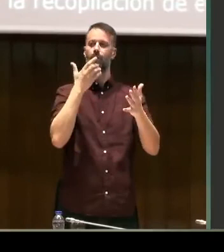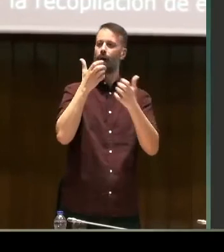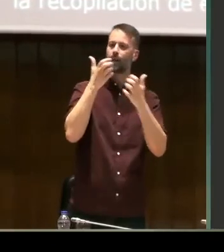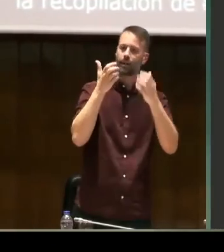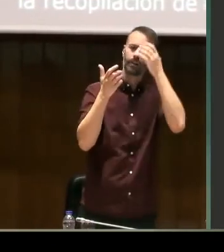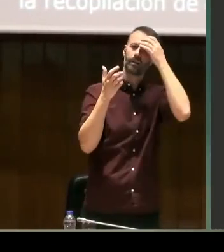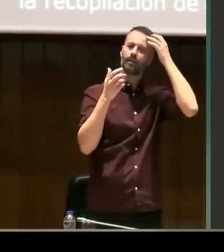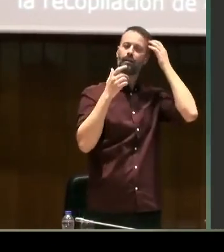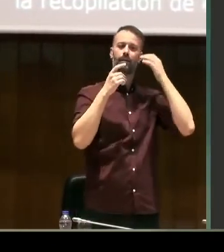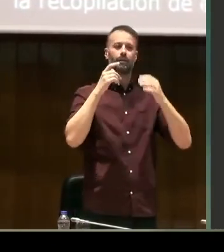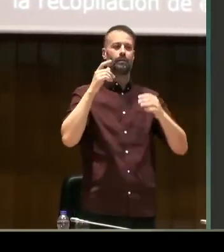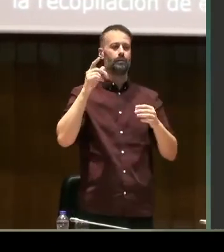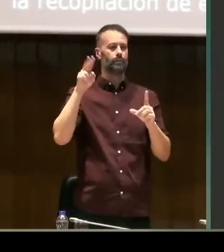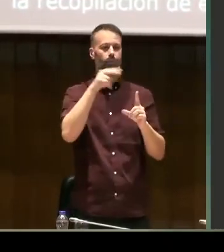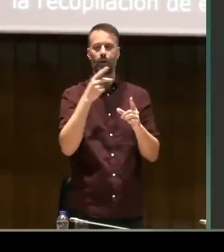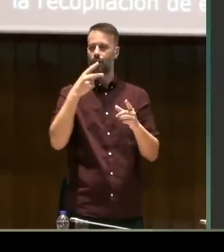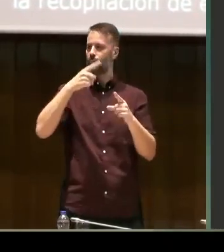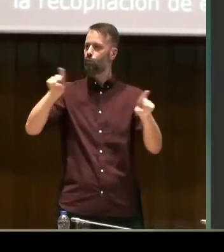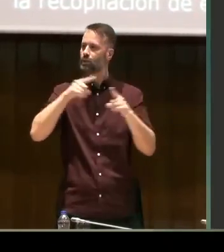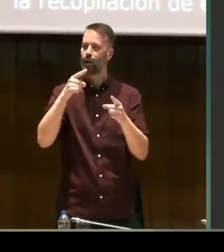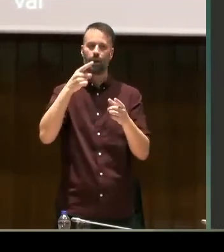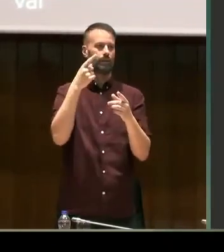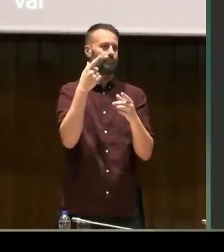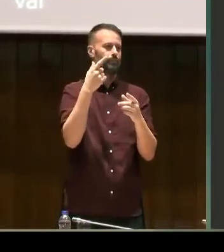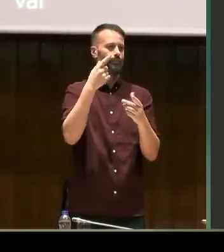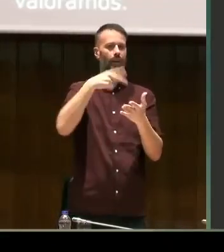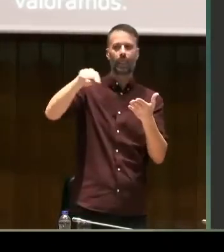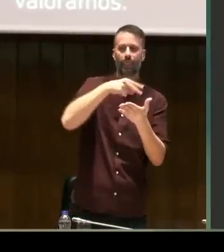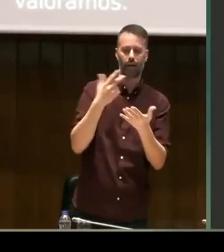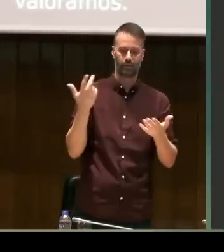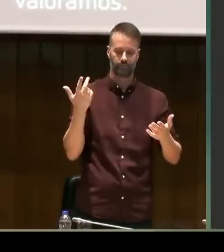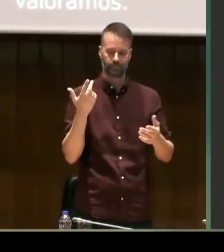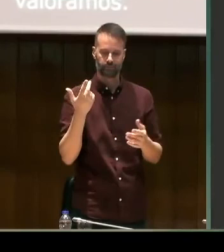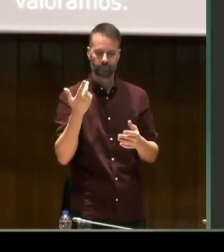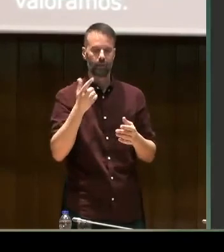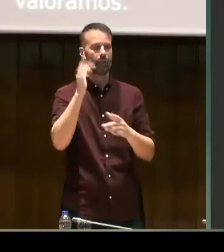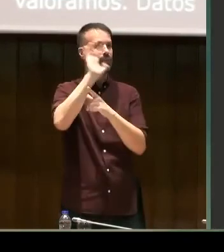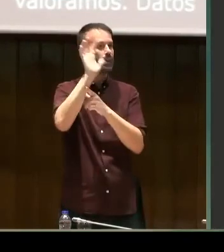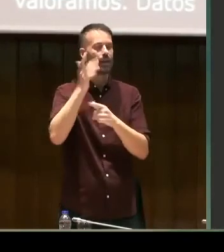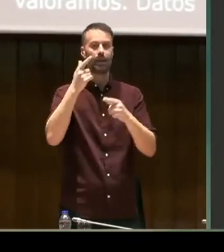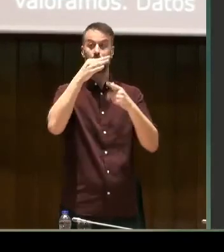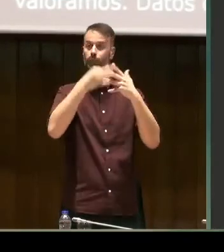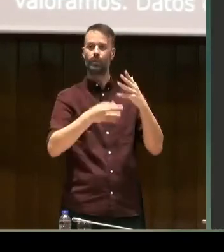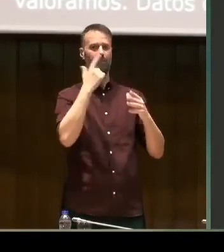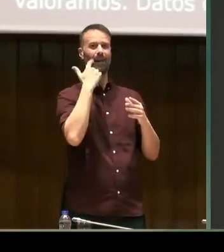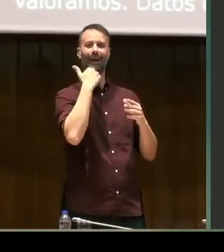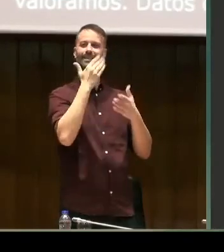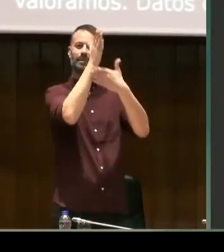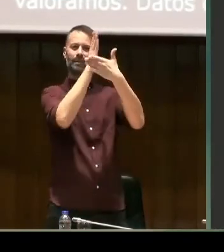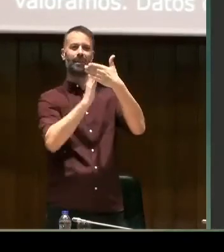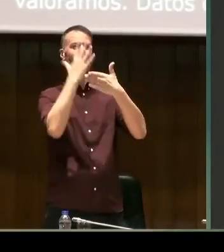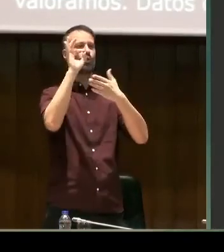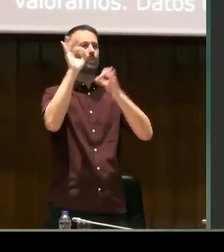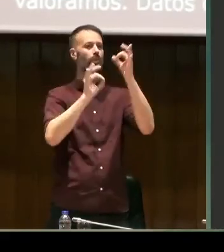En el ámbito de la creatividad, especialmente, es del arte, de la pintura, de la danza, del